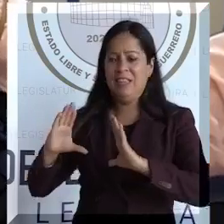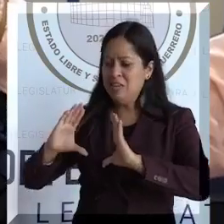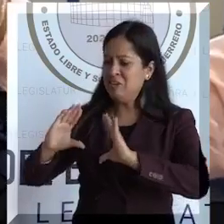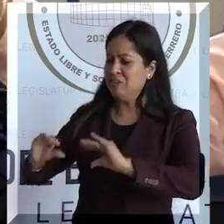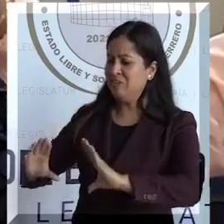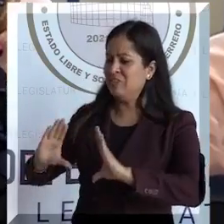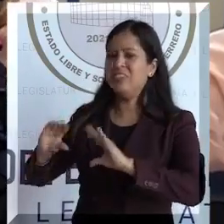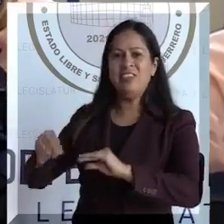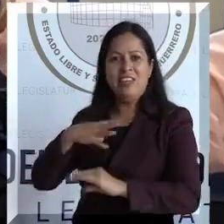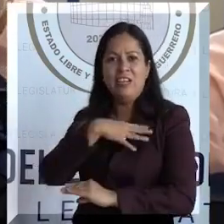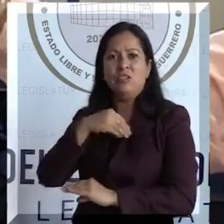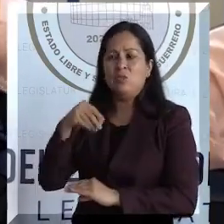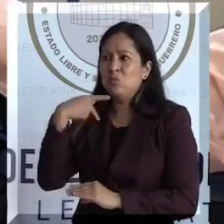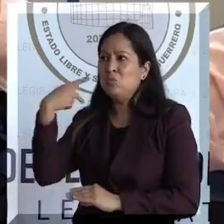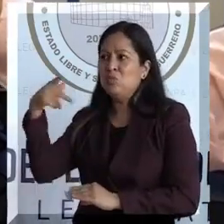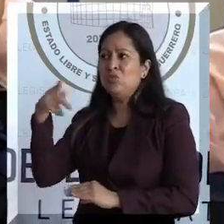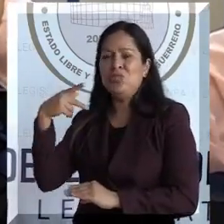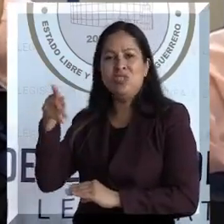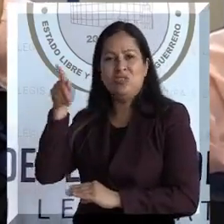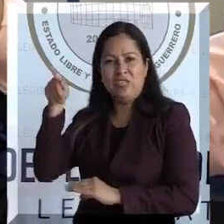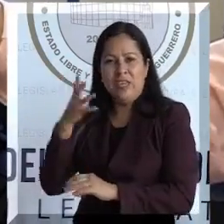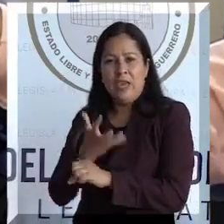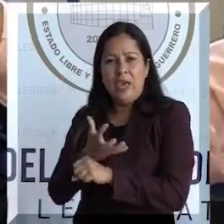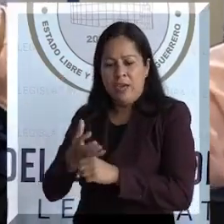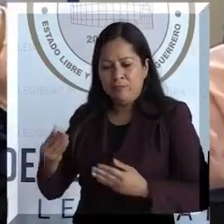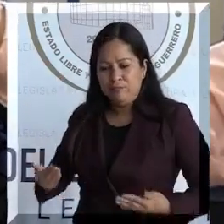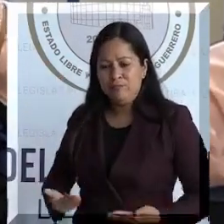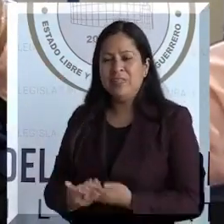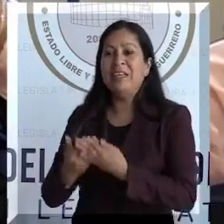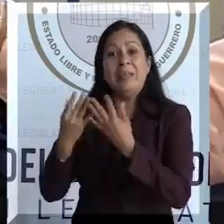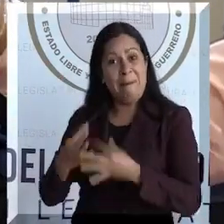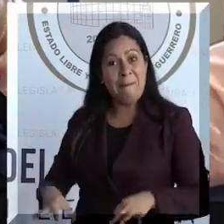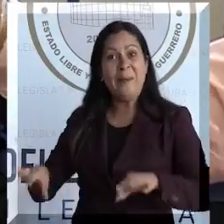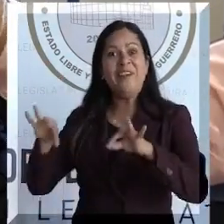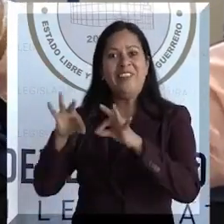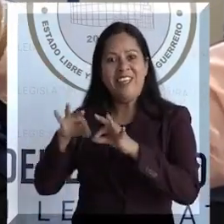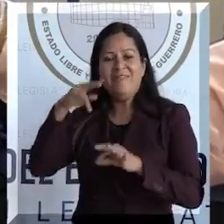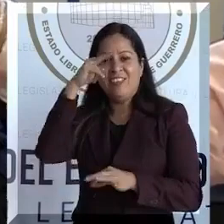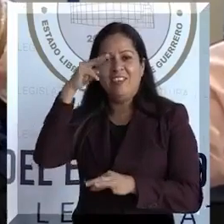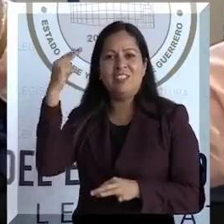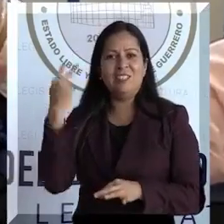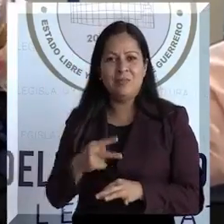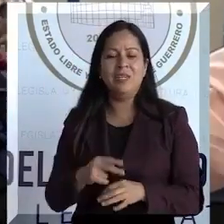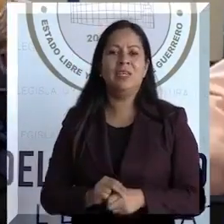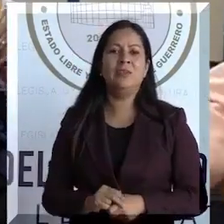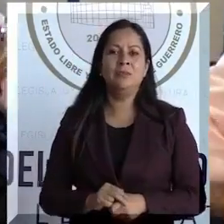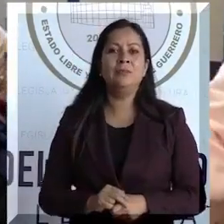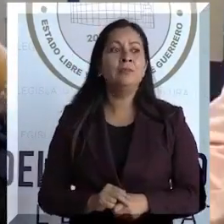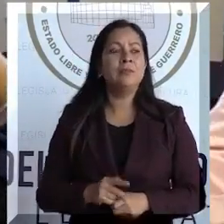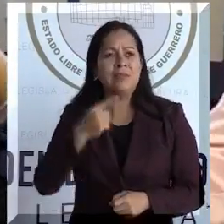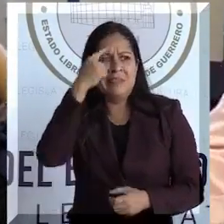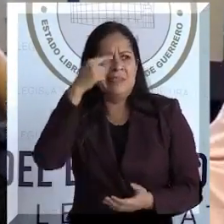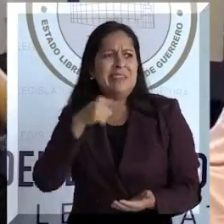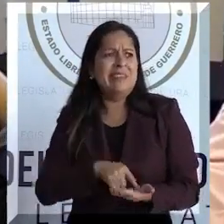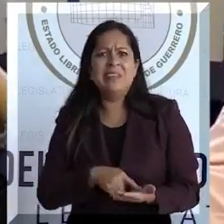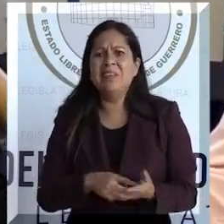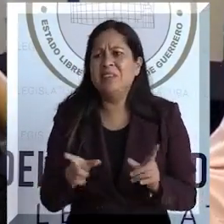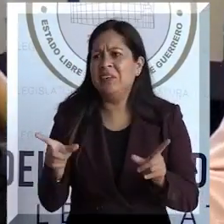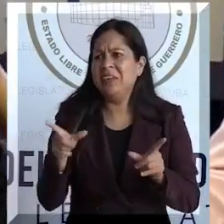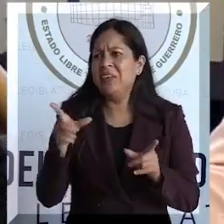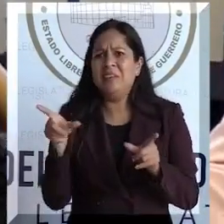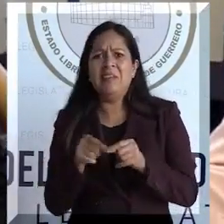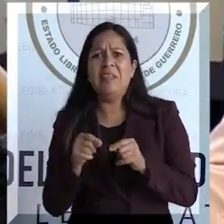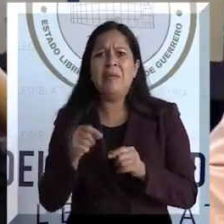a los hijos que nacieron allá lo importante que es México. Entonces creo que no nada más es la Secretaría de Ambiente,